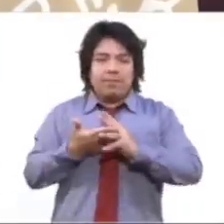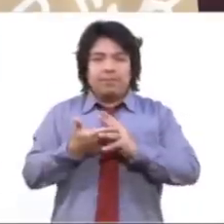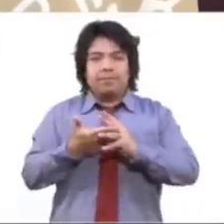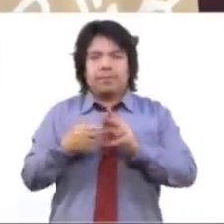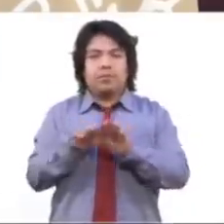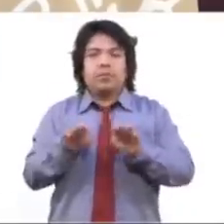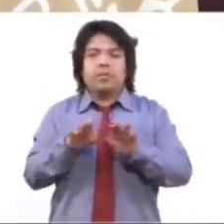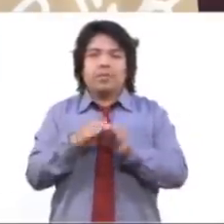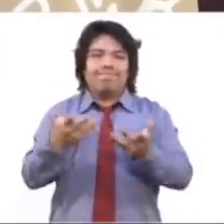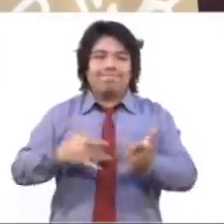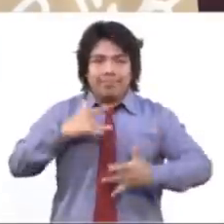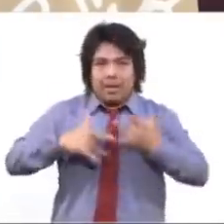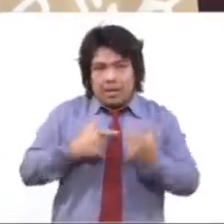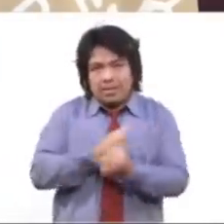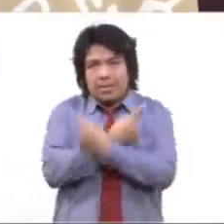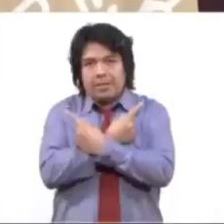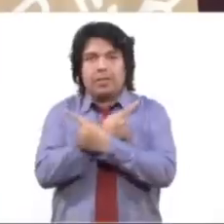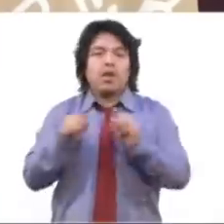No es negociable.